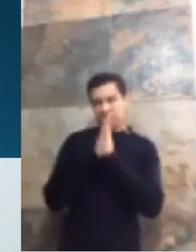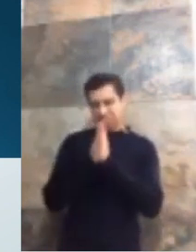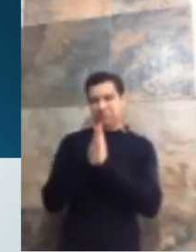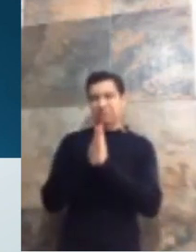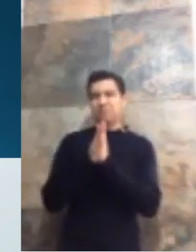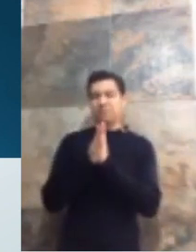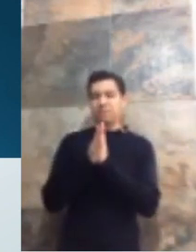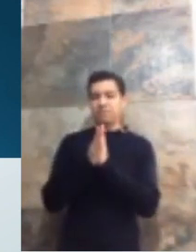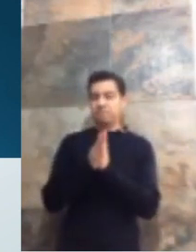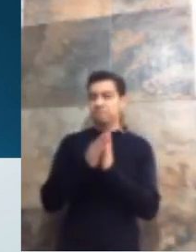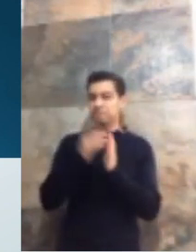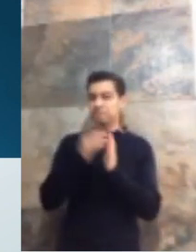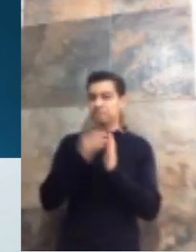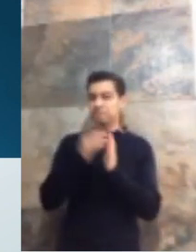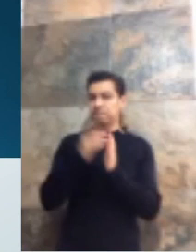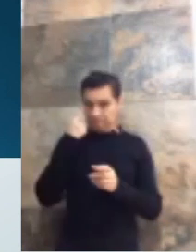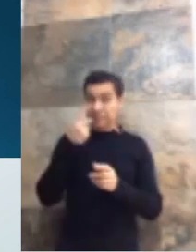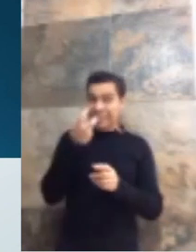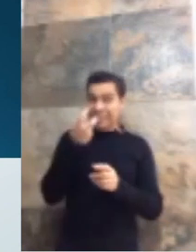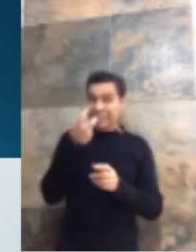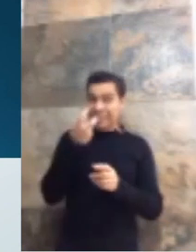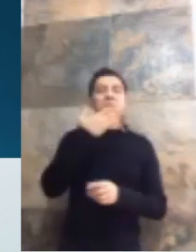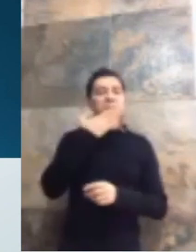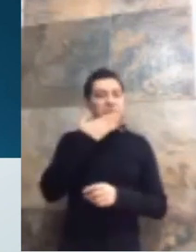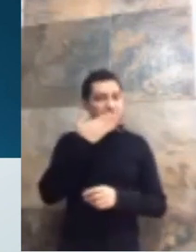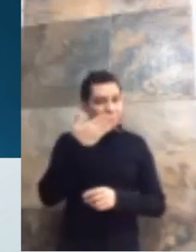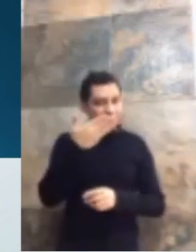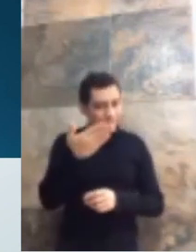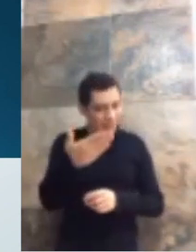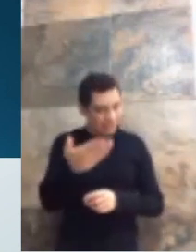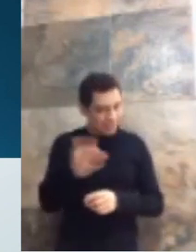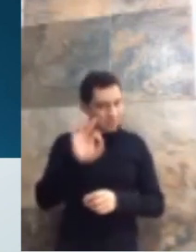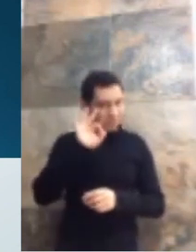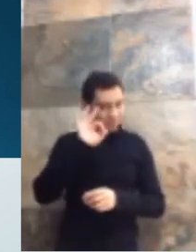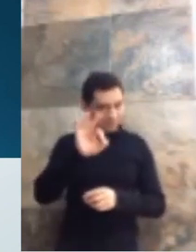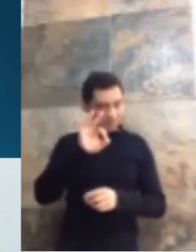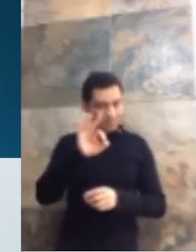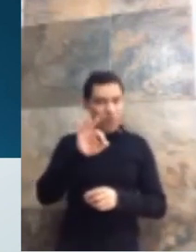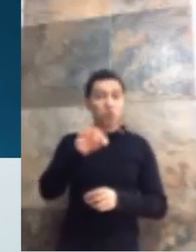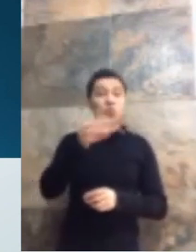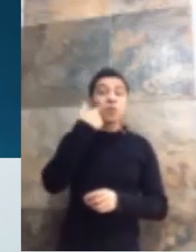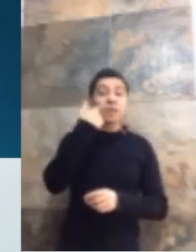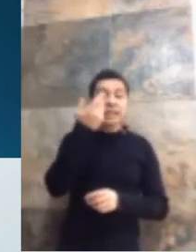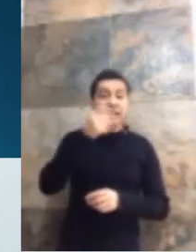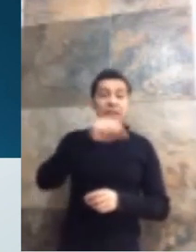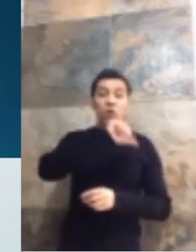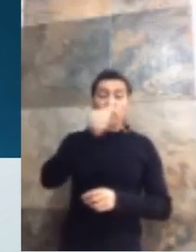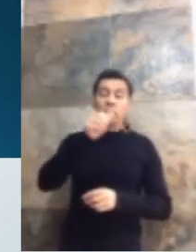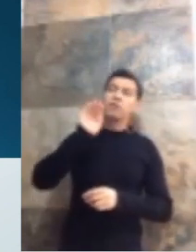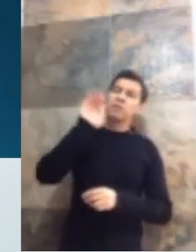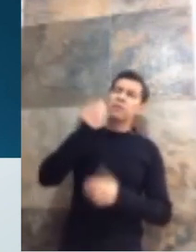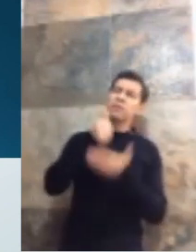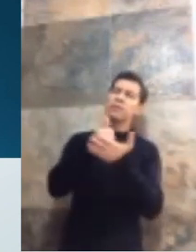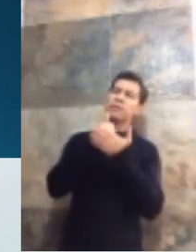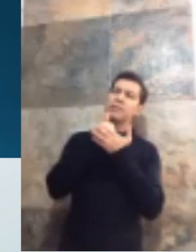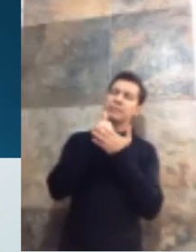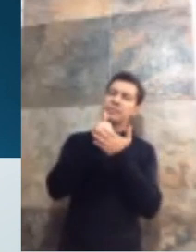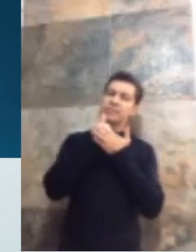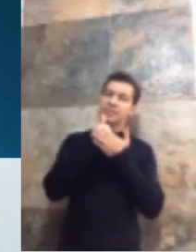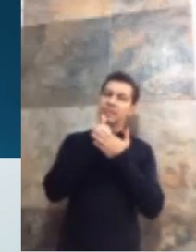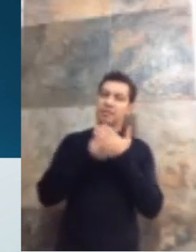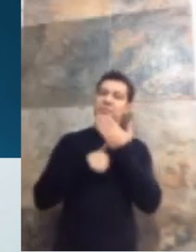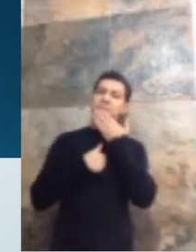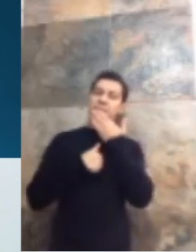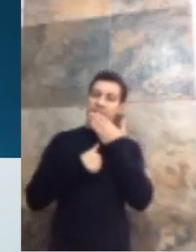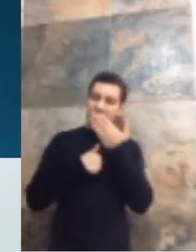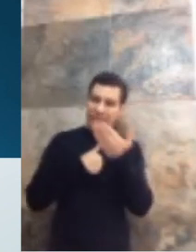que estas frases lo que nos están diciendo, mientras otras cosas pasan, nos están diciendo esta persona